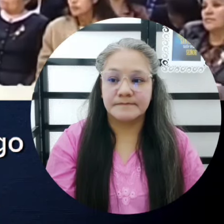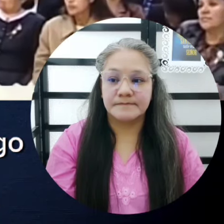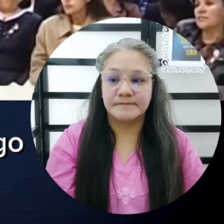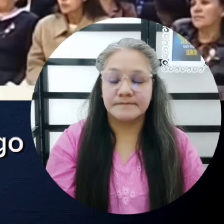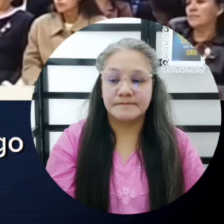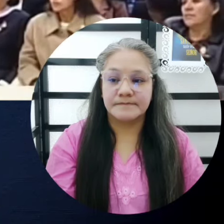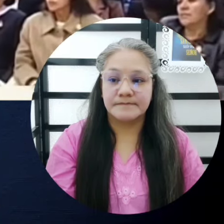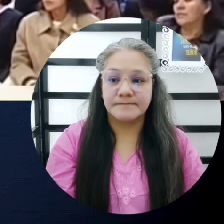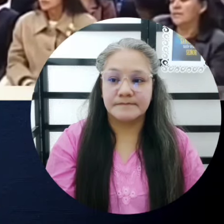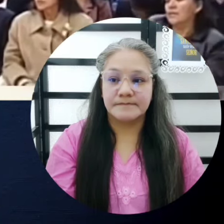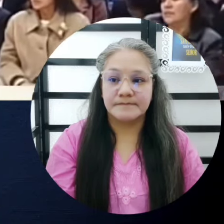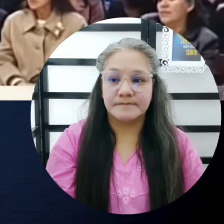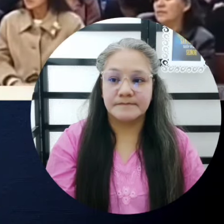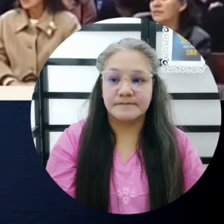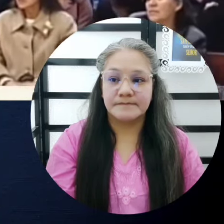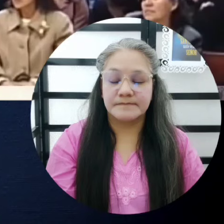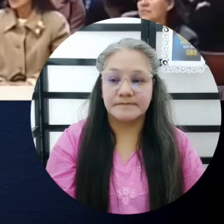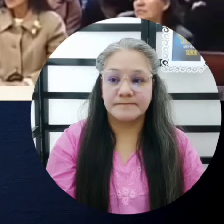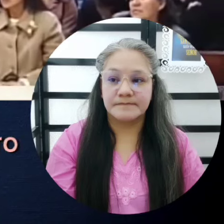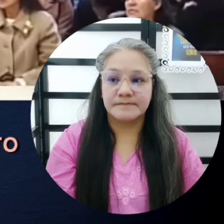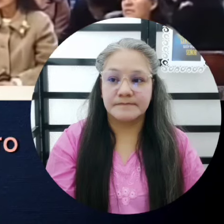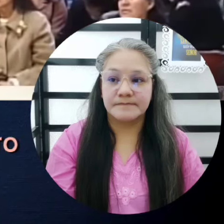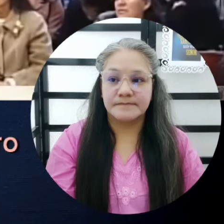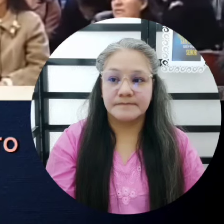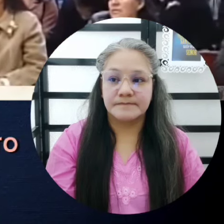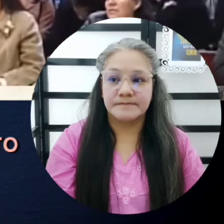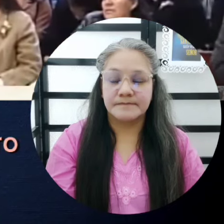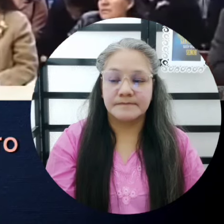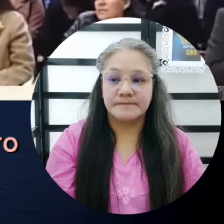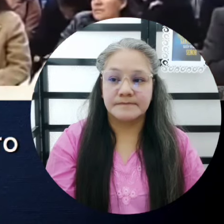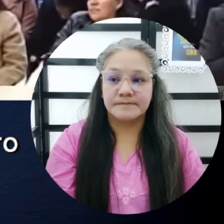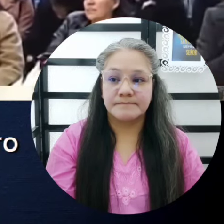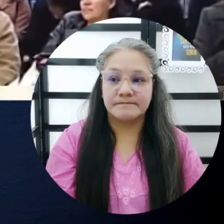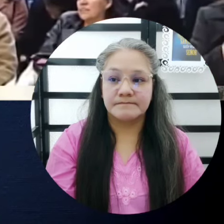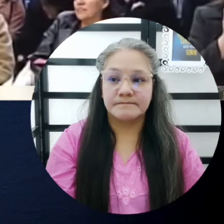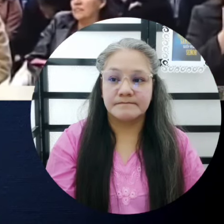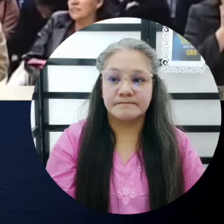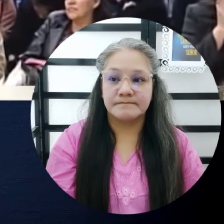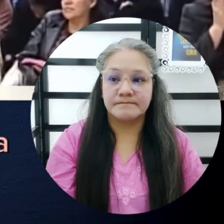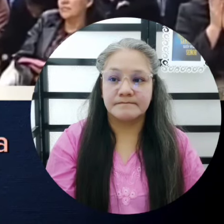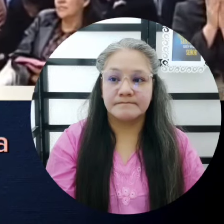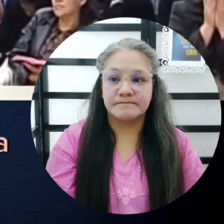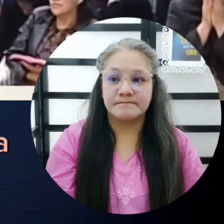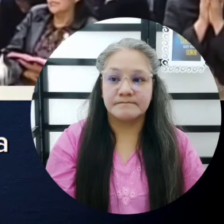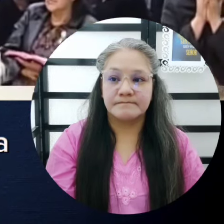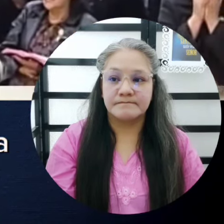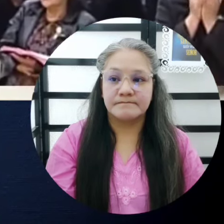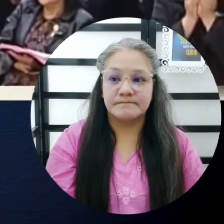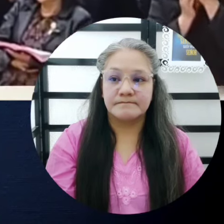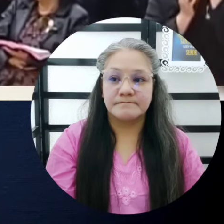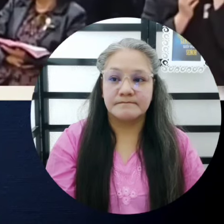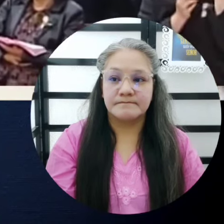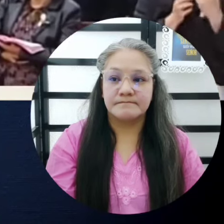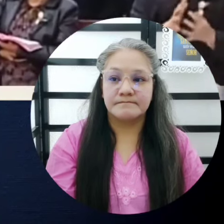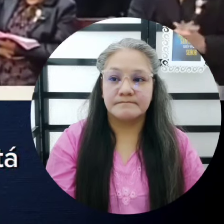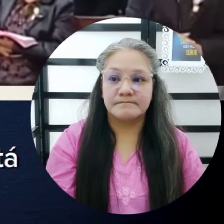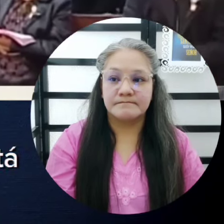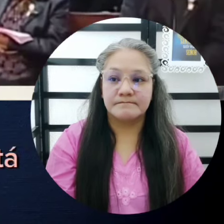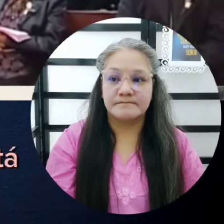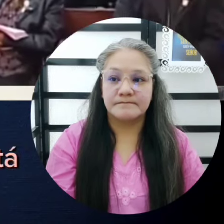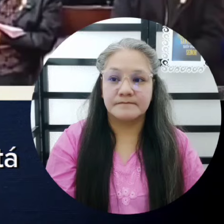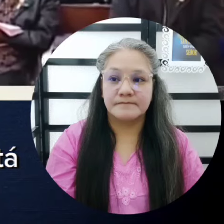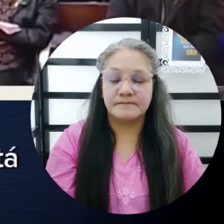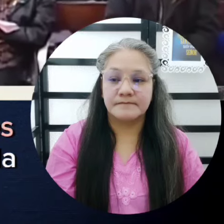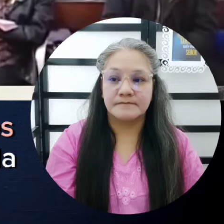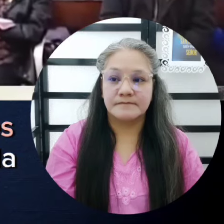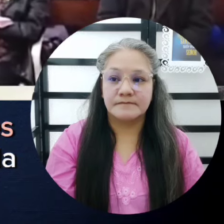que no tengo fuerza, un día y otro día, ¿qué piensa la mujer? Que